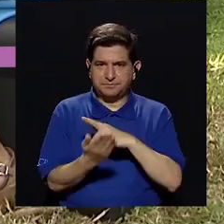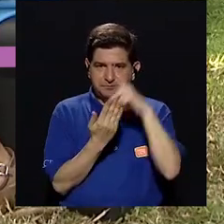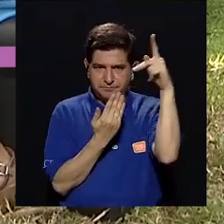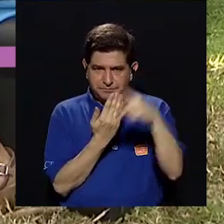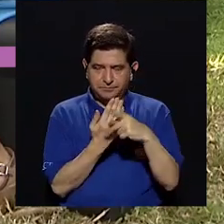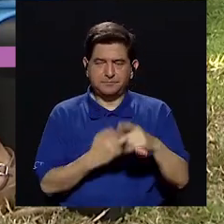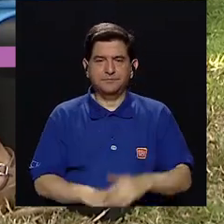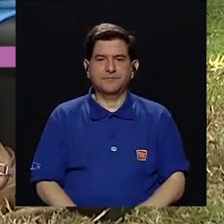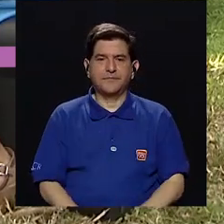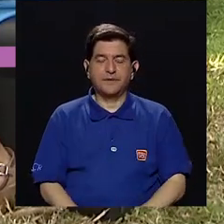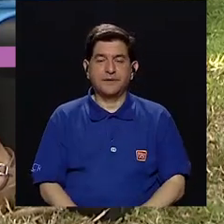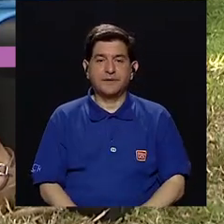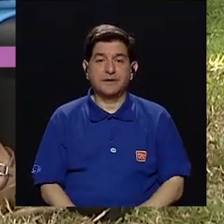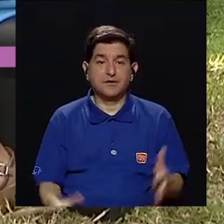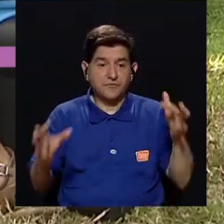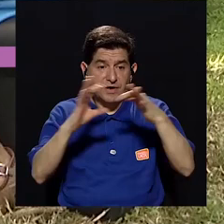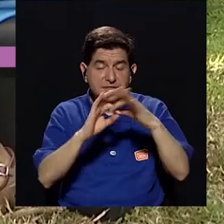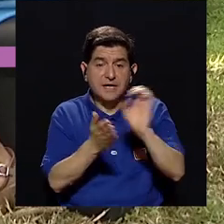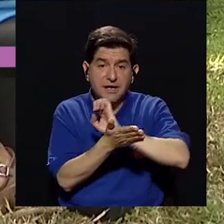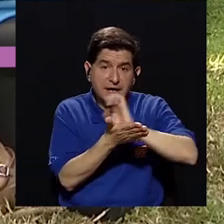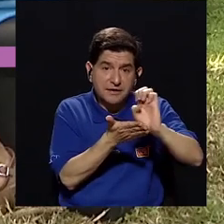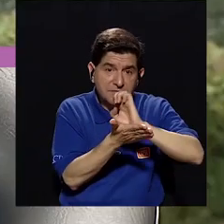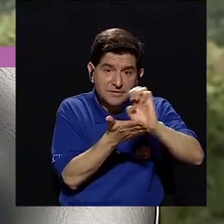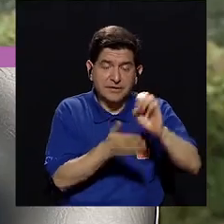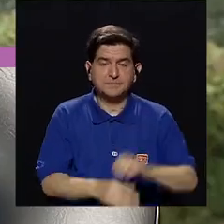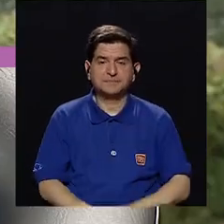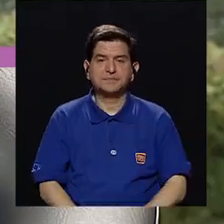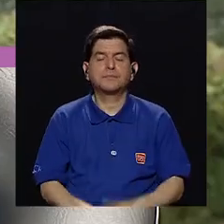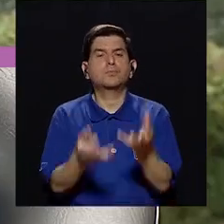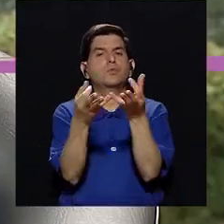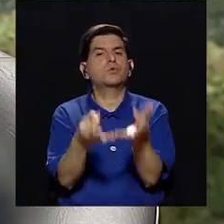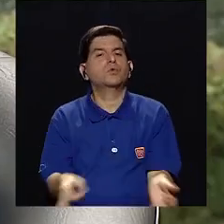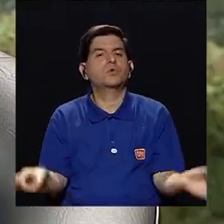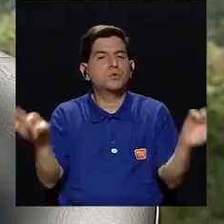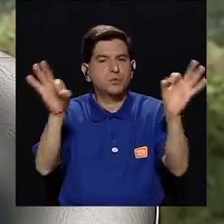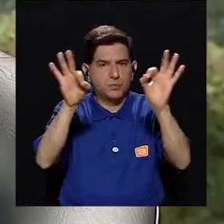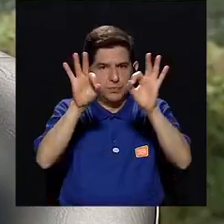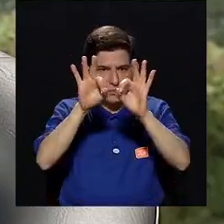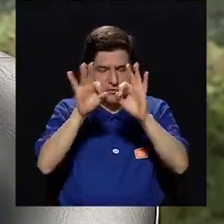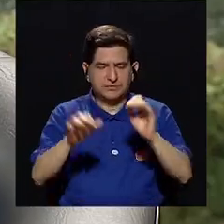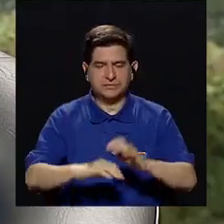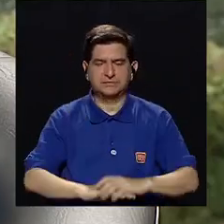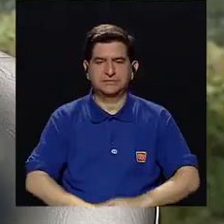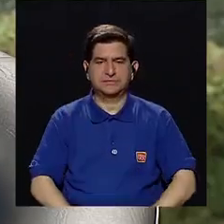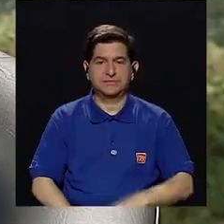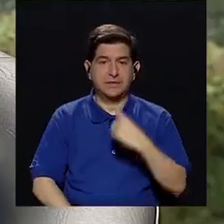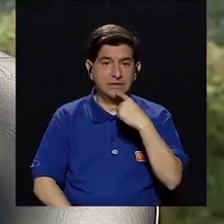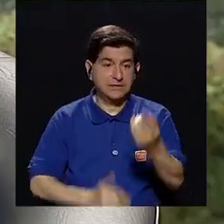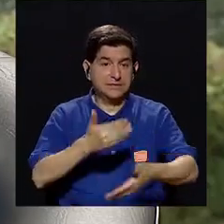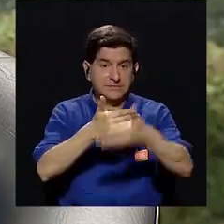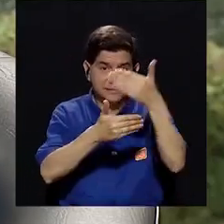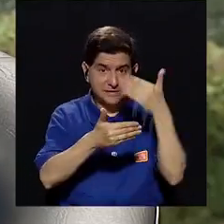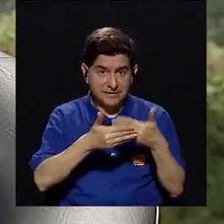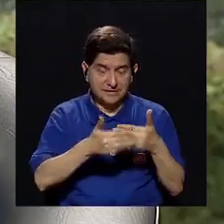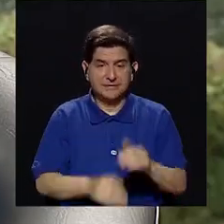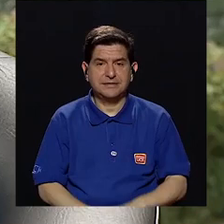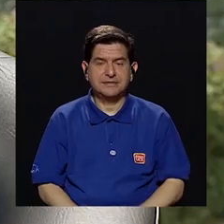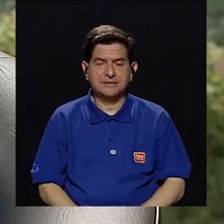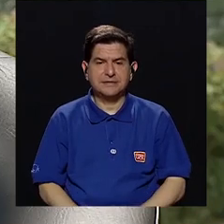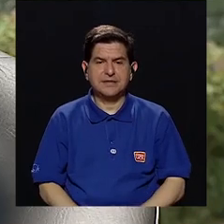nos ven en relación a la bueno que es importante como dijimos